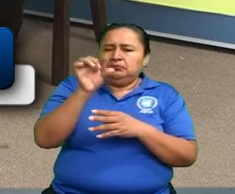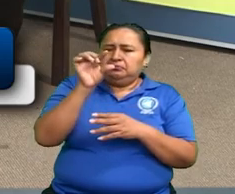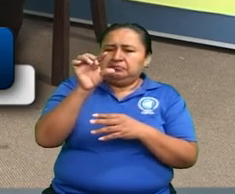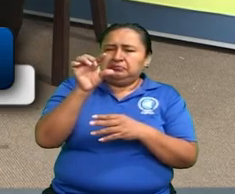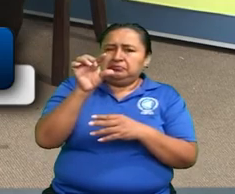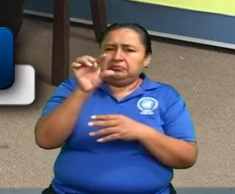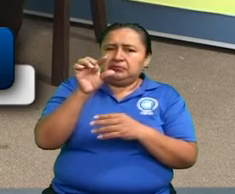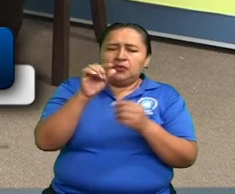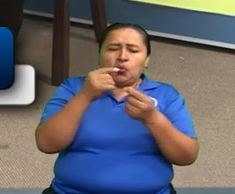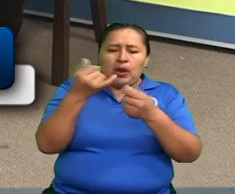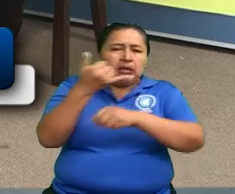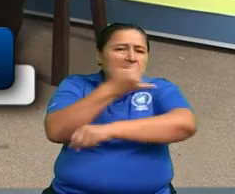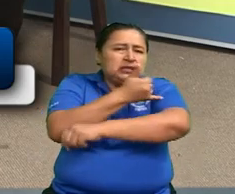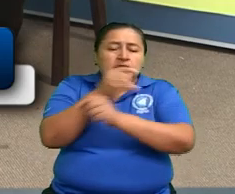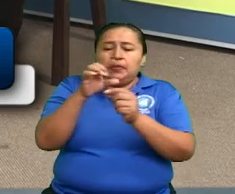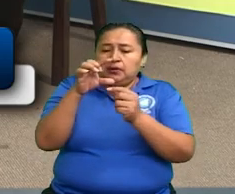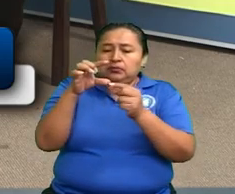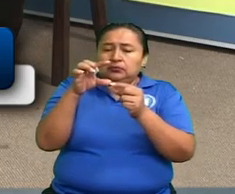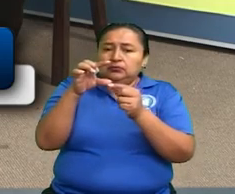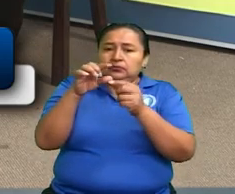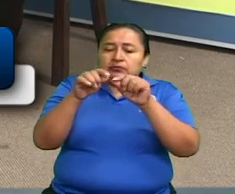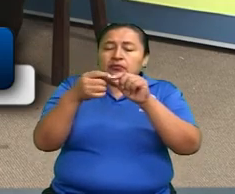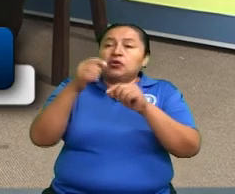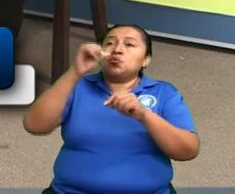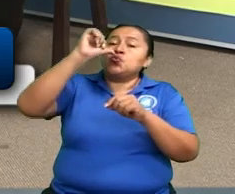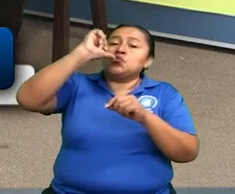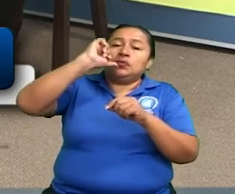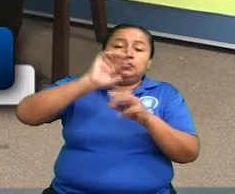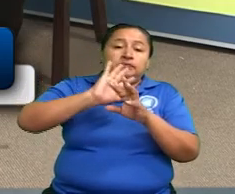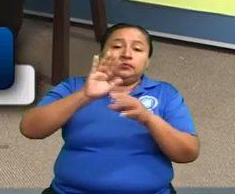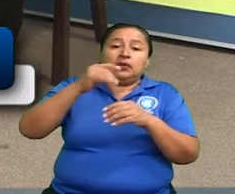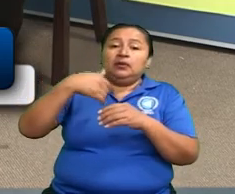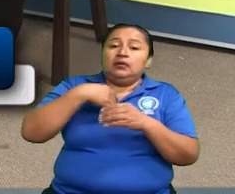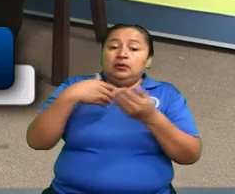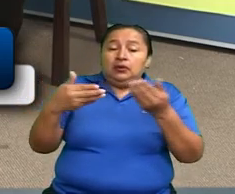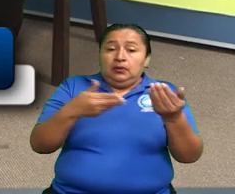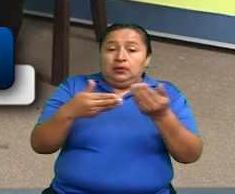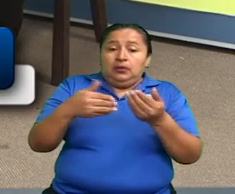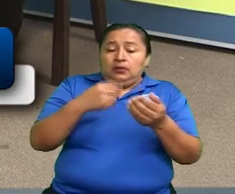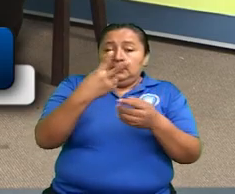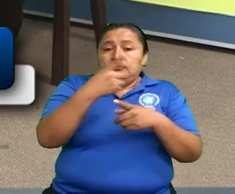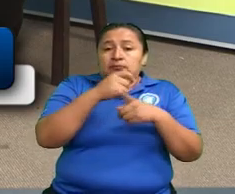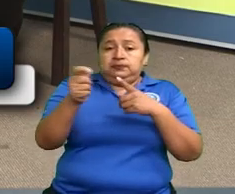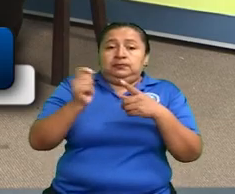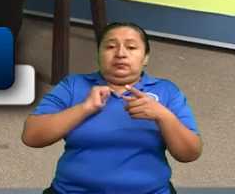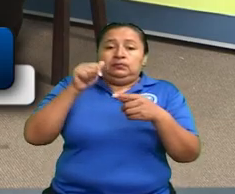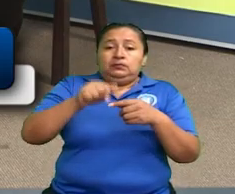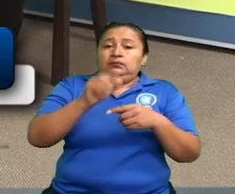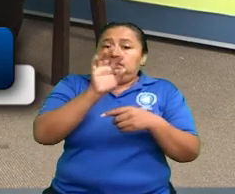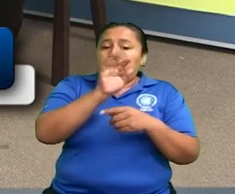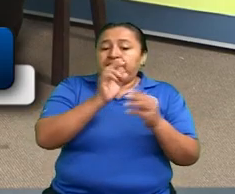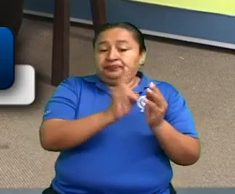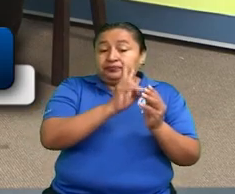una jeringuita. Esa jeringa, pues, se le da de tomar al niño en la edad de 2 meses y de